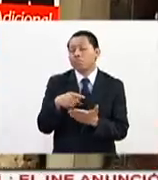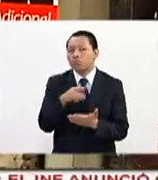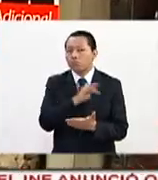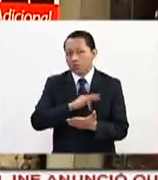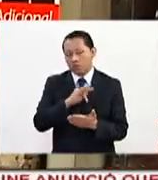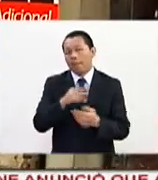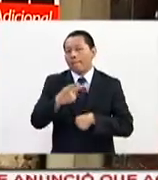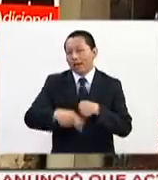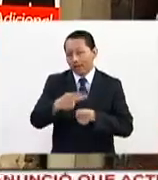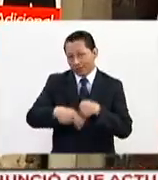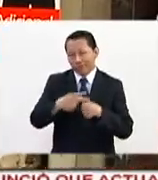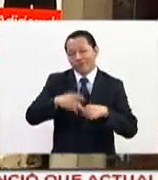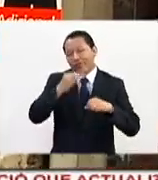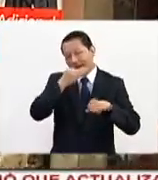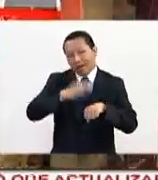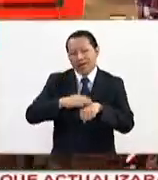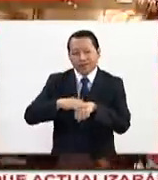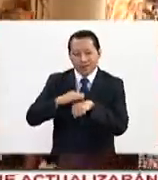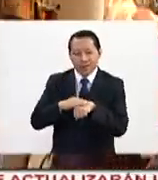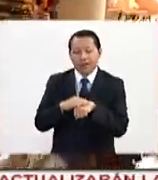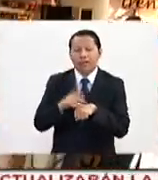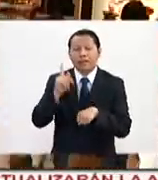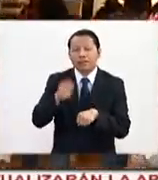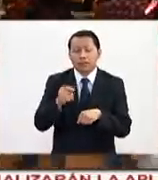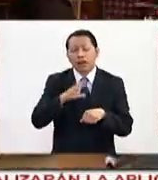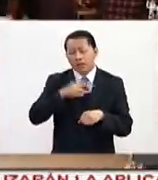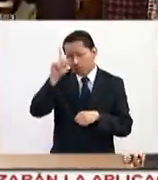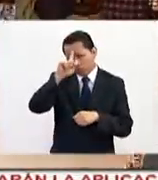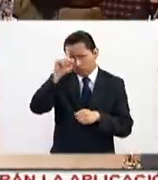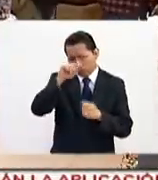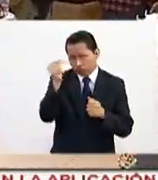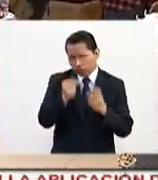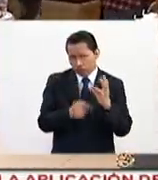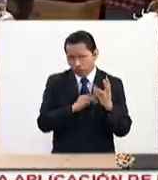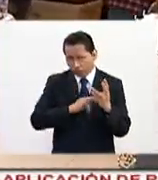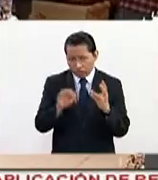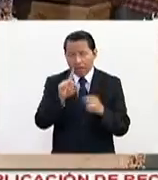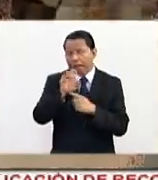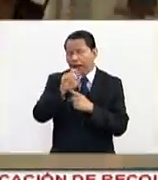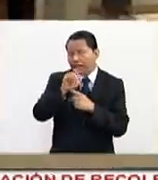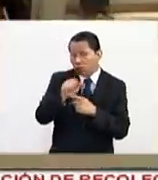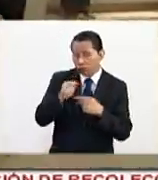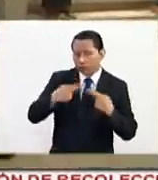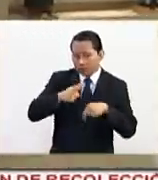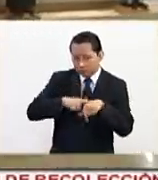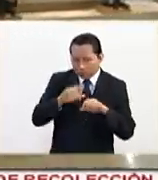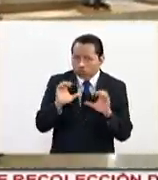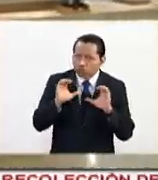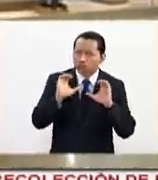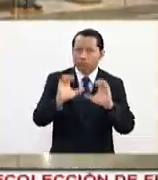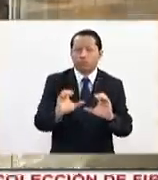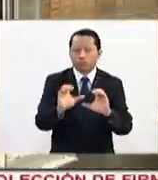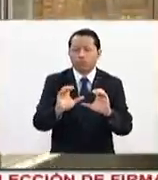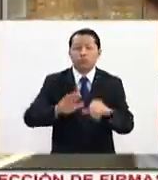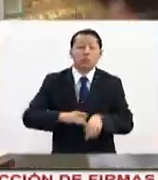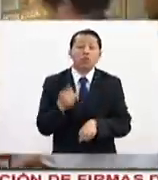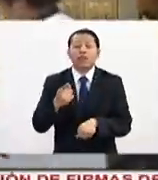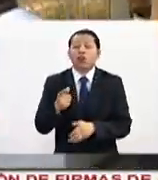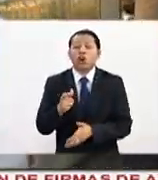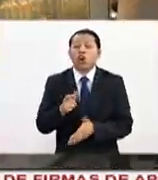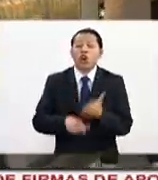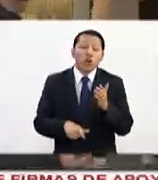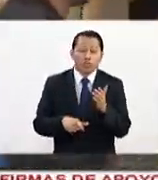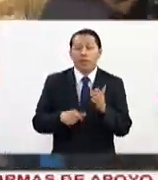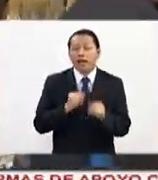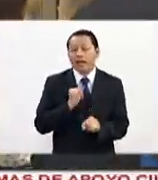para la población. Por ello, el INAI publicó una serie de recomendaciones para proteger los datos personales de los consumidores, principalmente cuando se trata de una compra